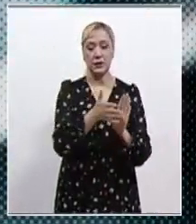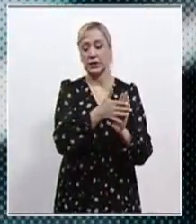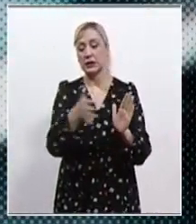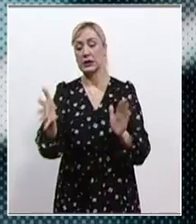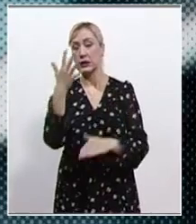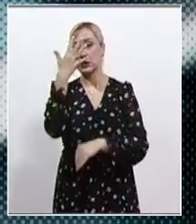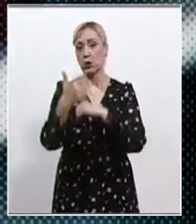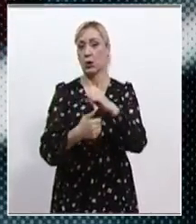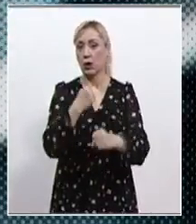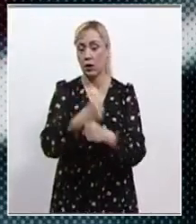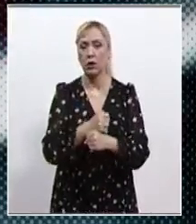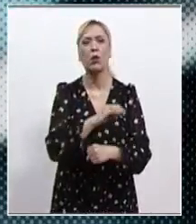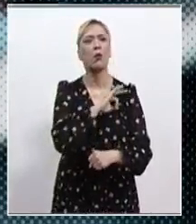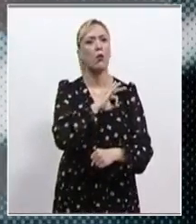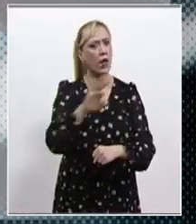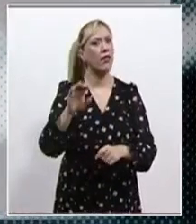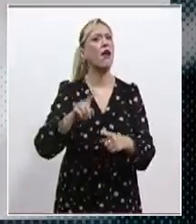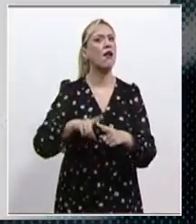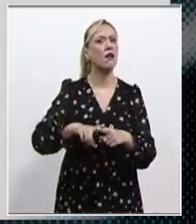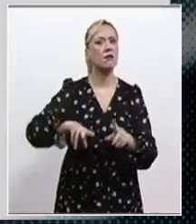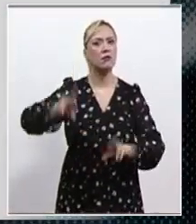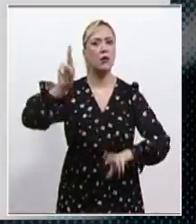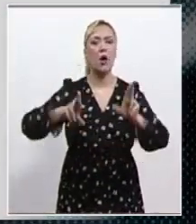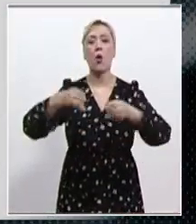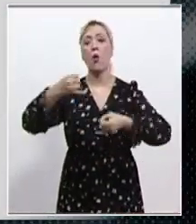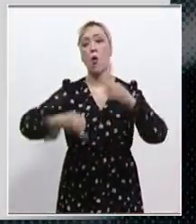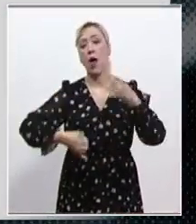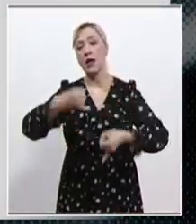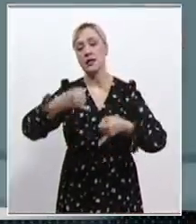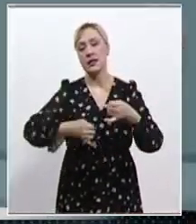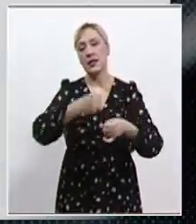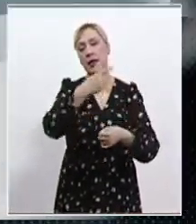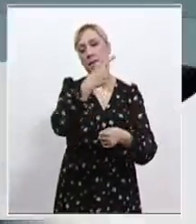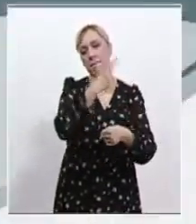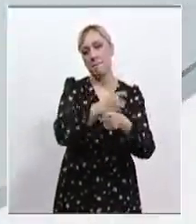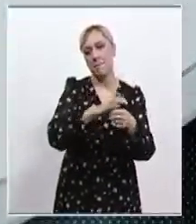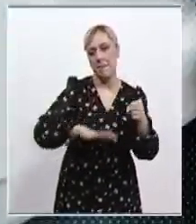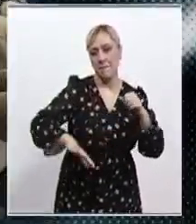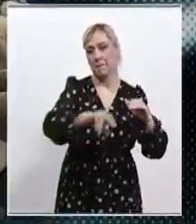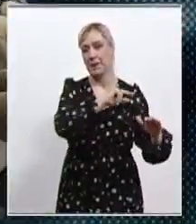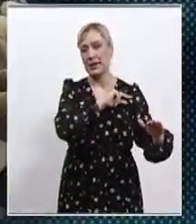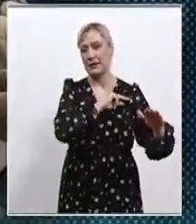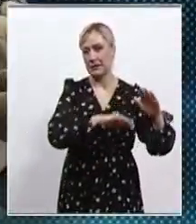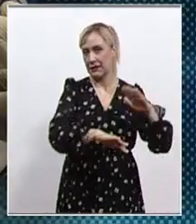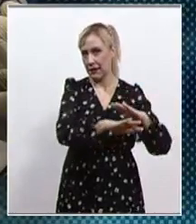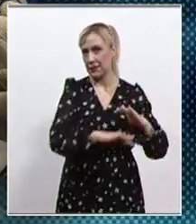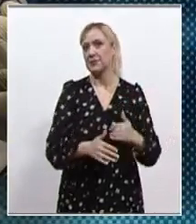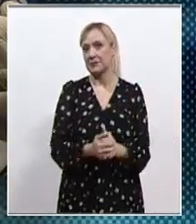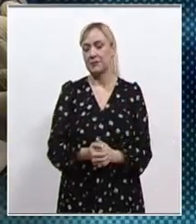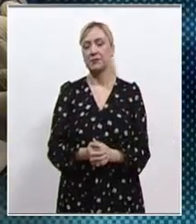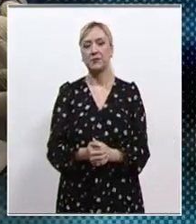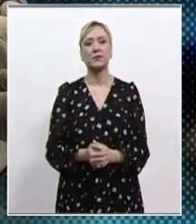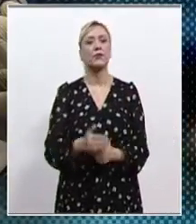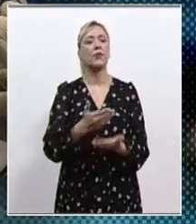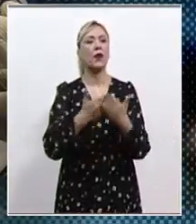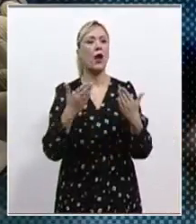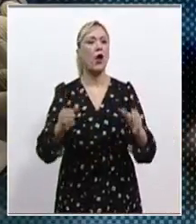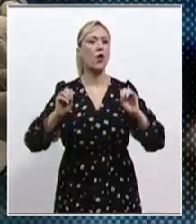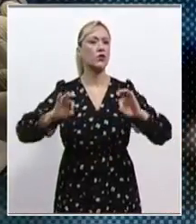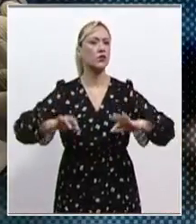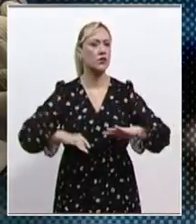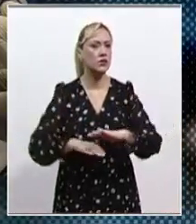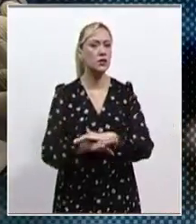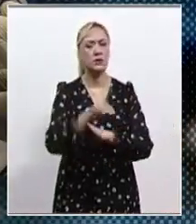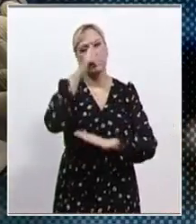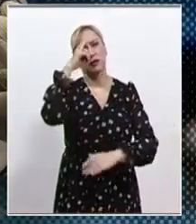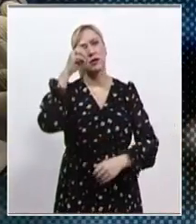5 años. Podrán participar juezas y jueces de primera instancia. La unidad itinerante del Centro Estatal de